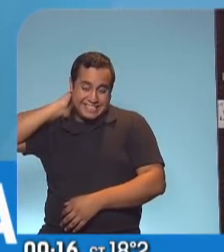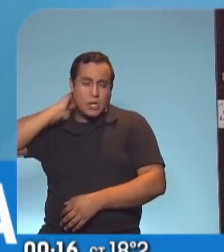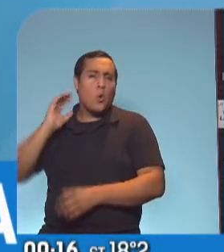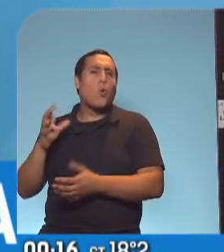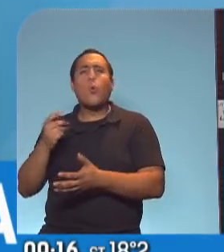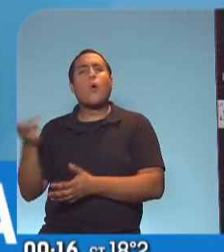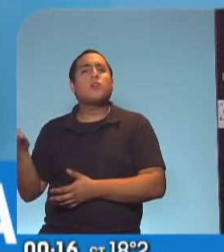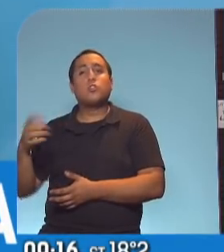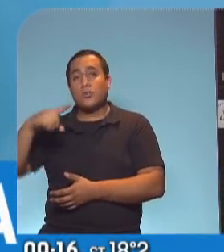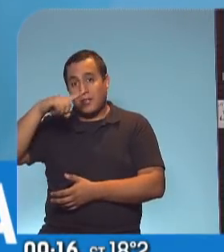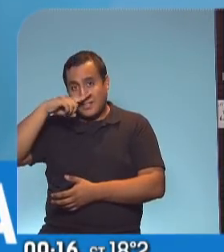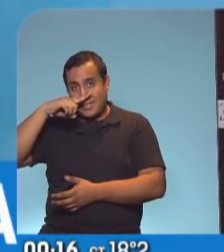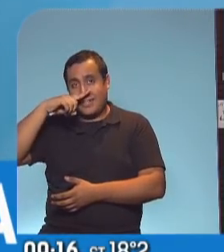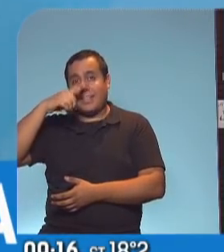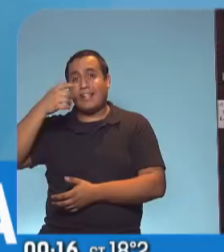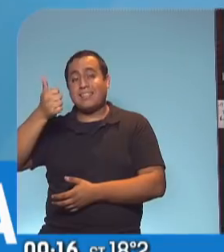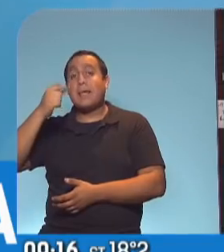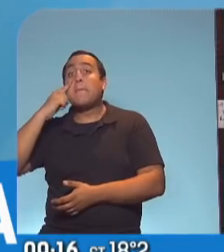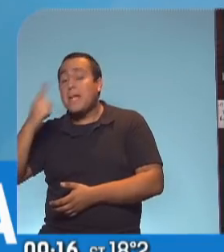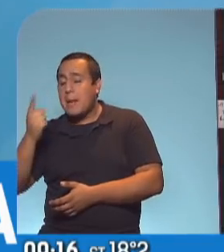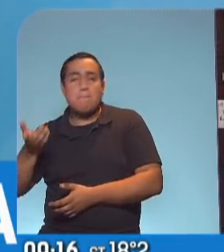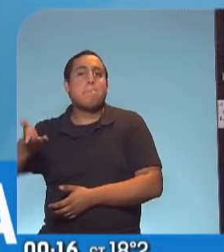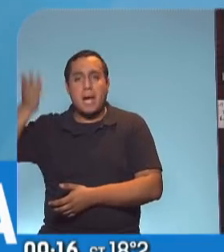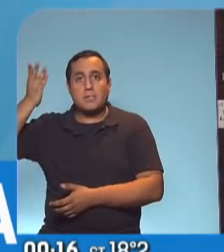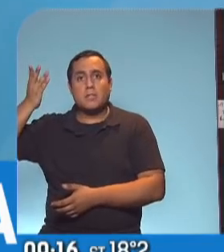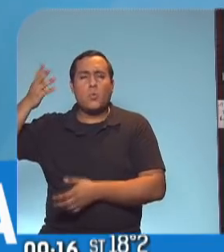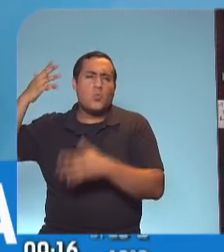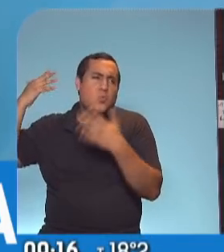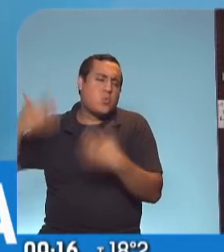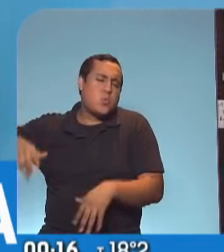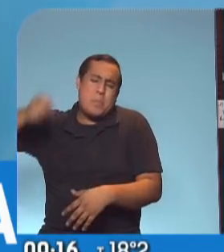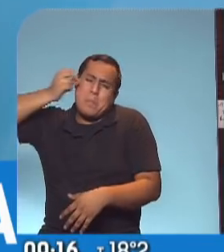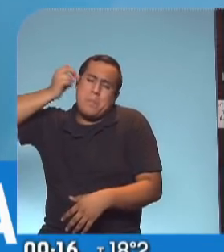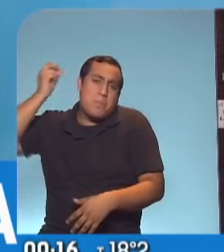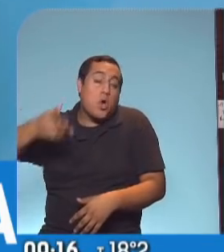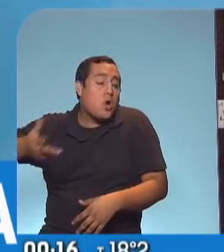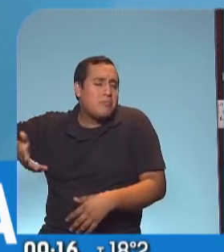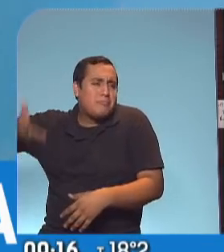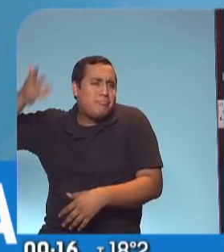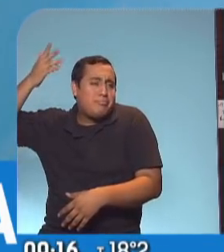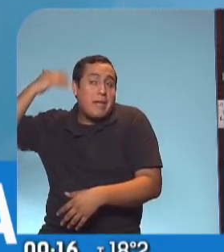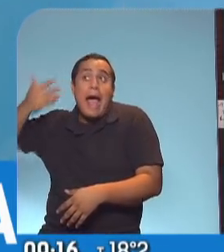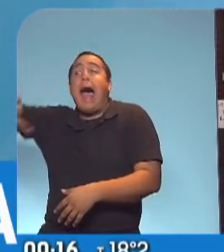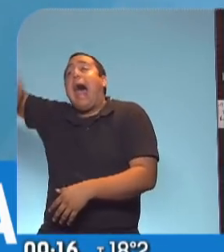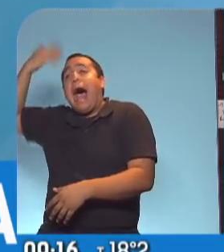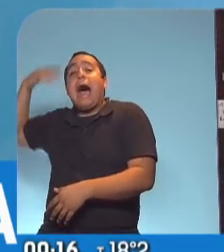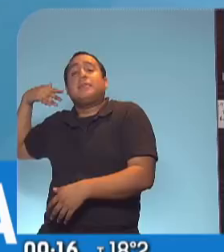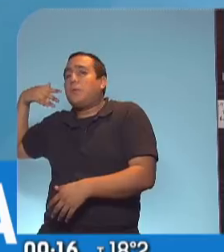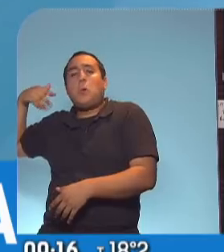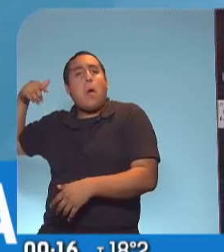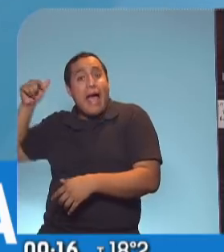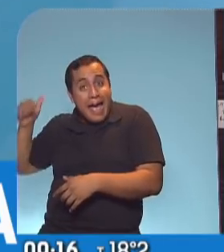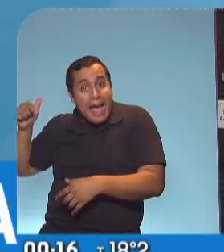de 76.000 casos. Fue la peor epidemia de dengue de toda la historia de la